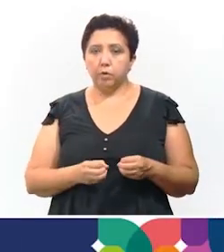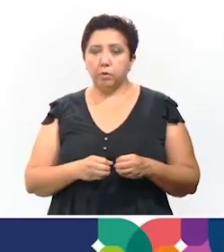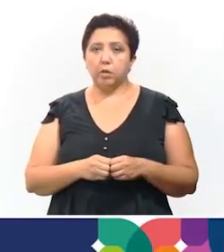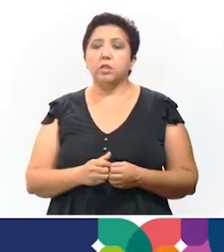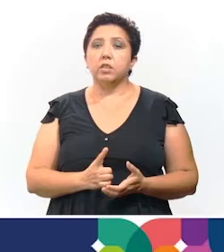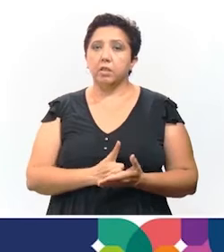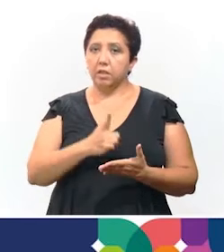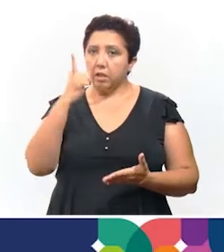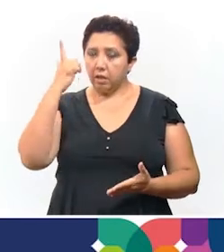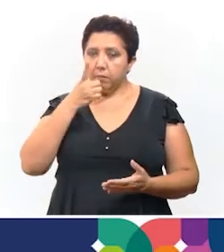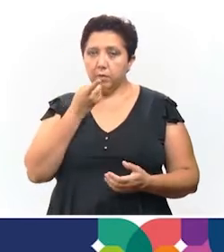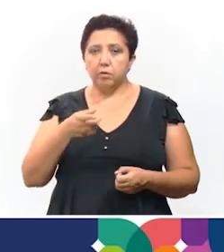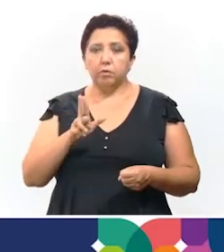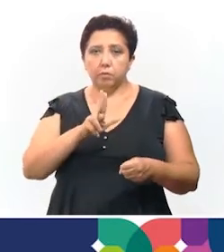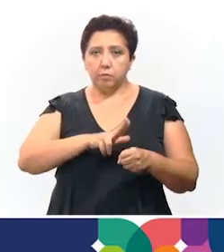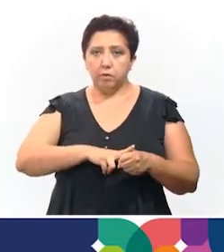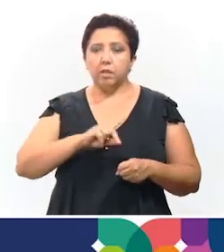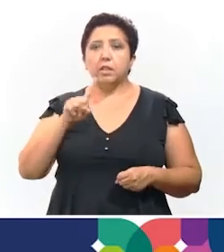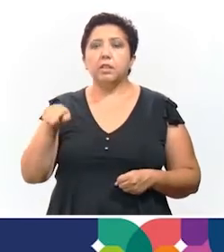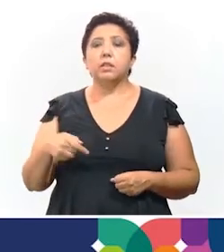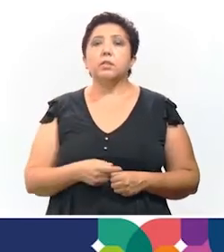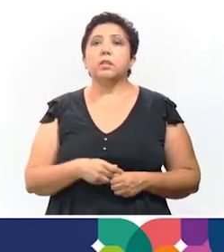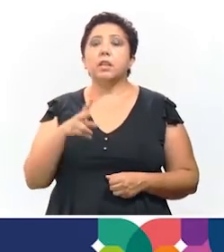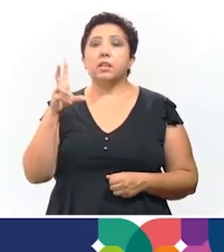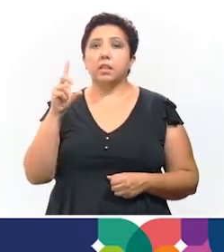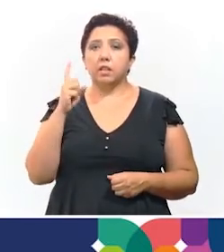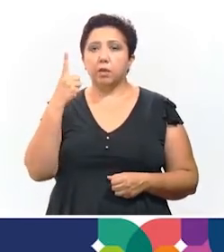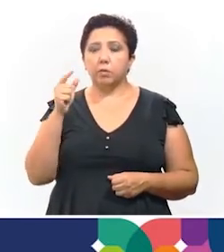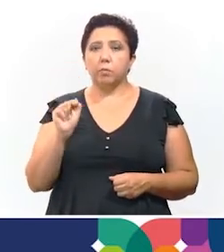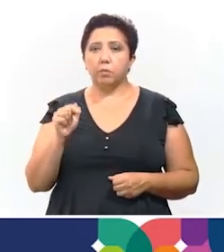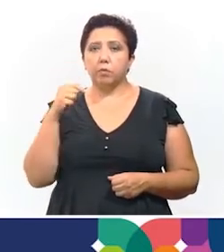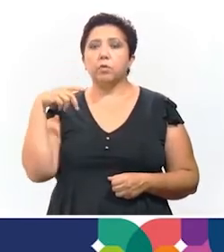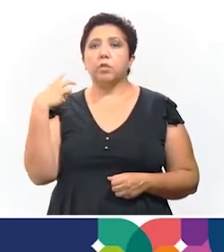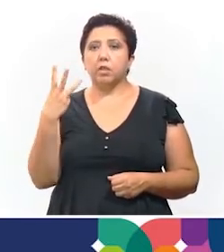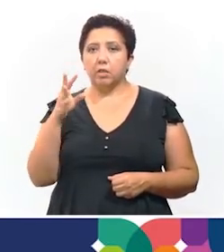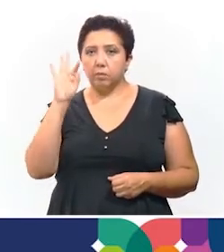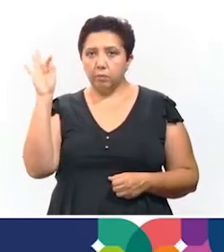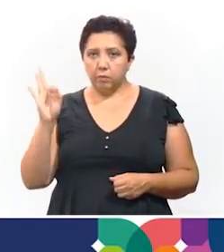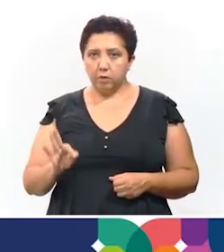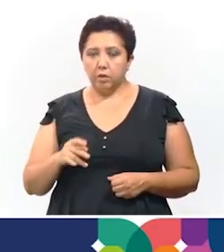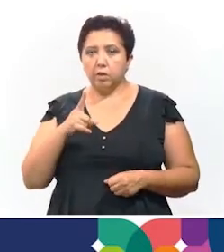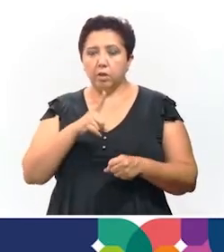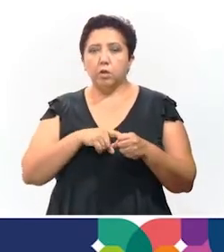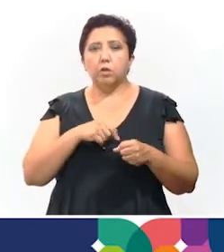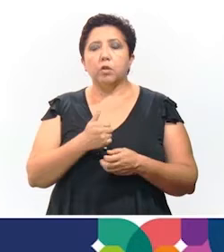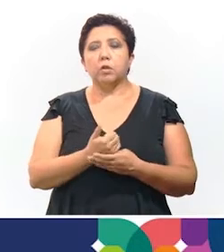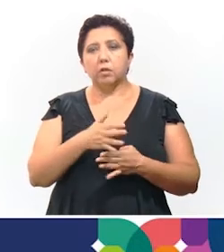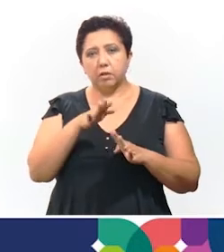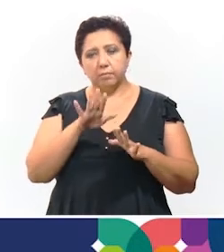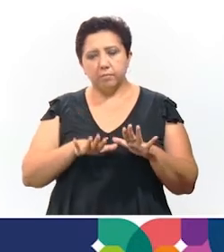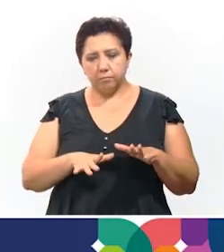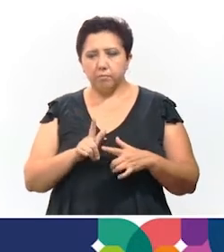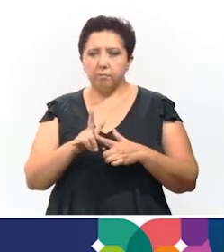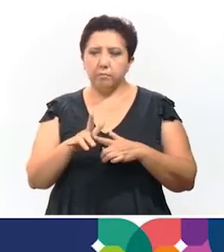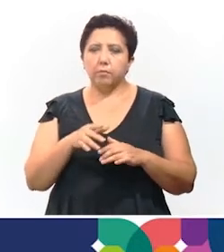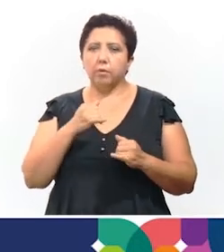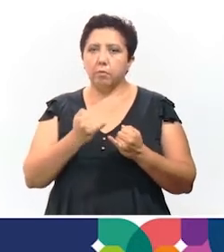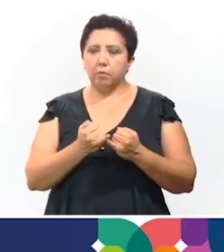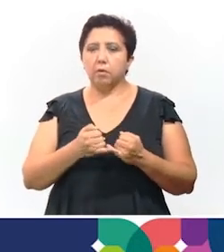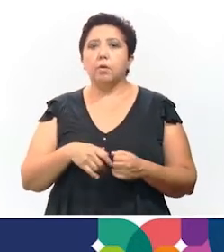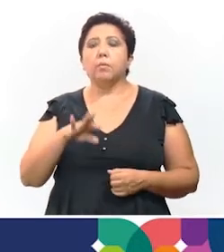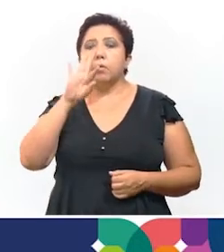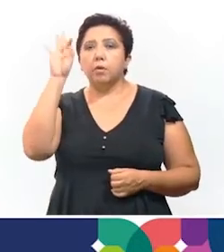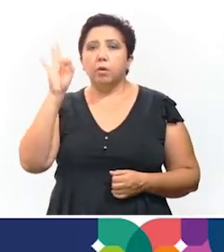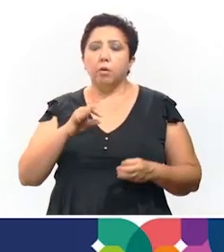de cuidados intensivos total COVID y no COVID es del 31.3%, está en color amarillo y estable. El